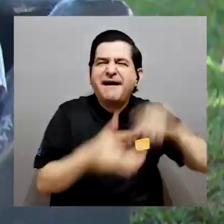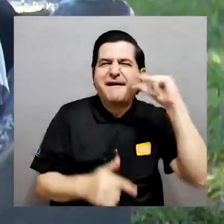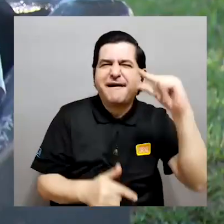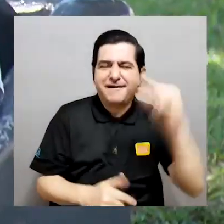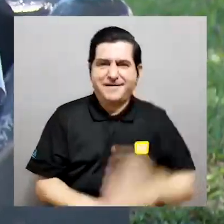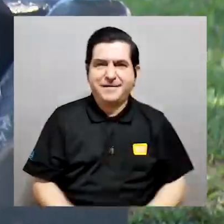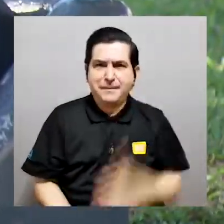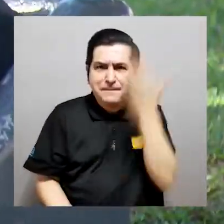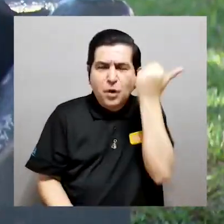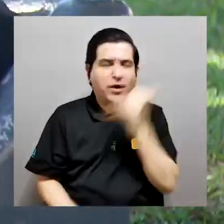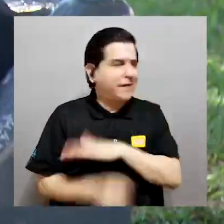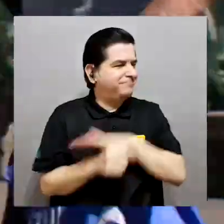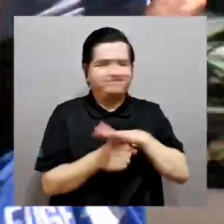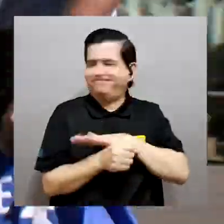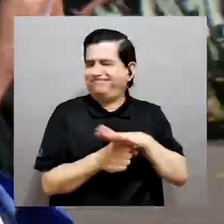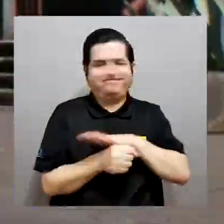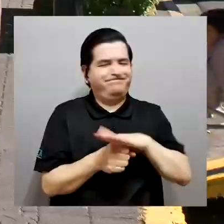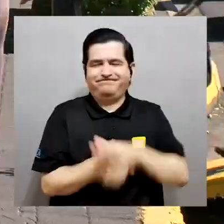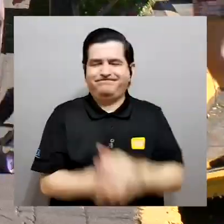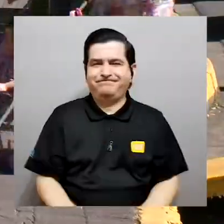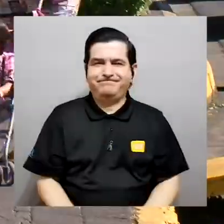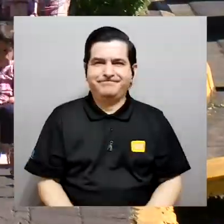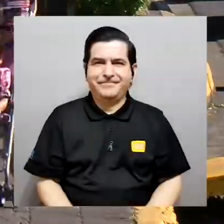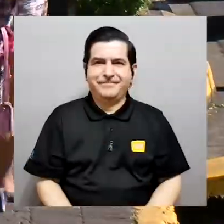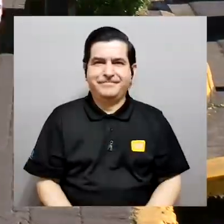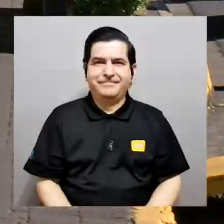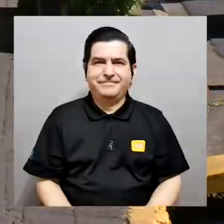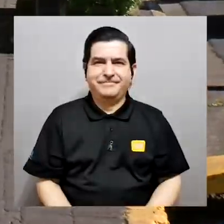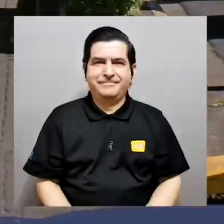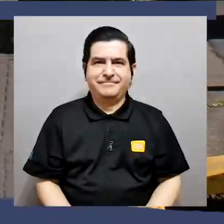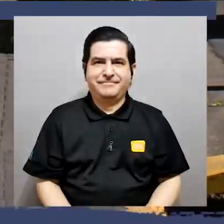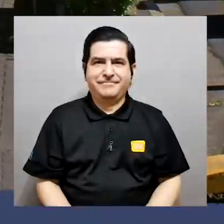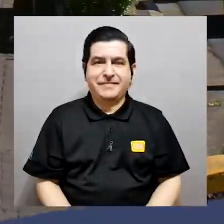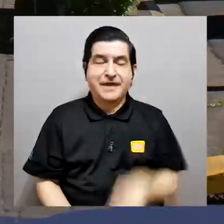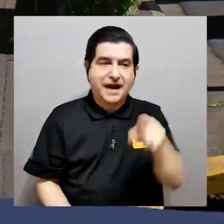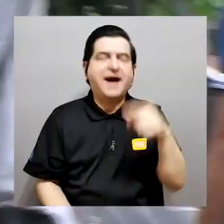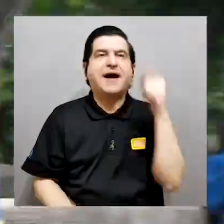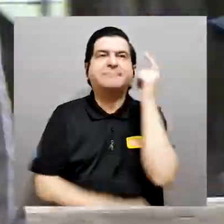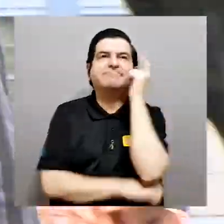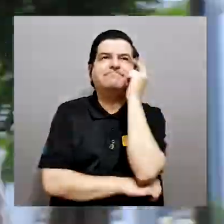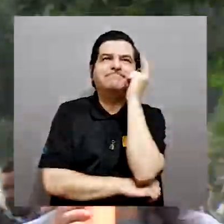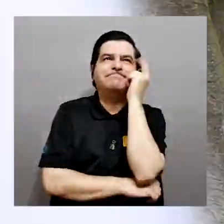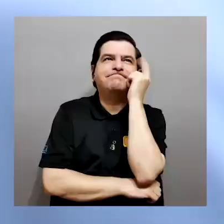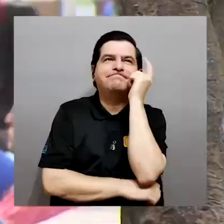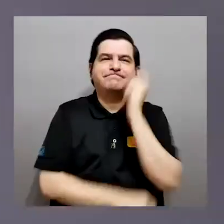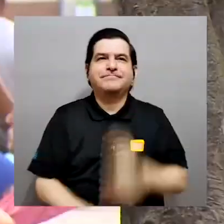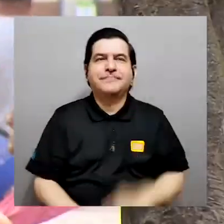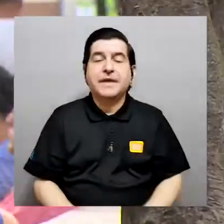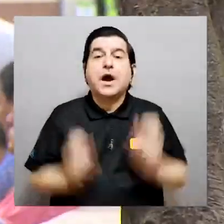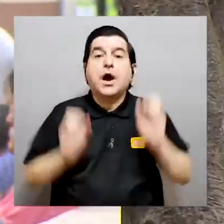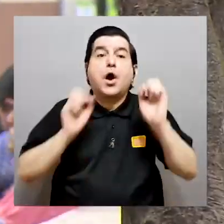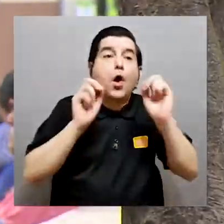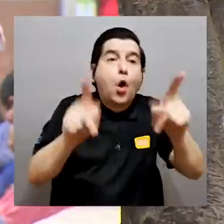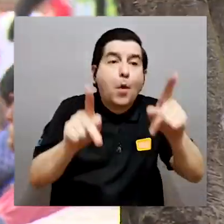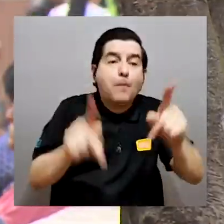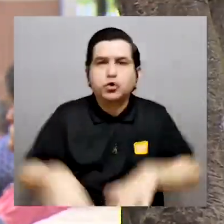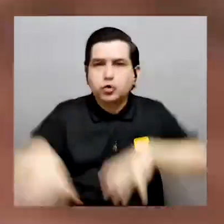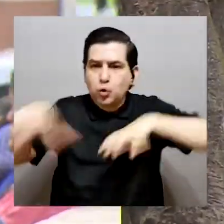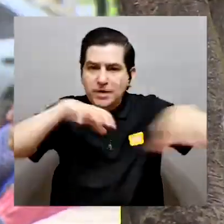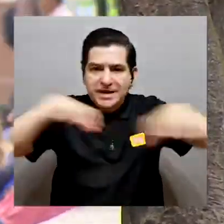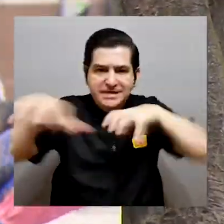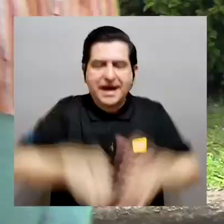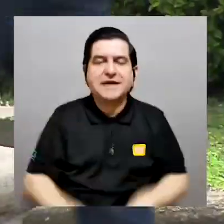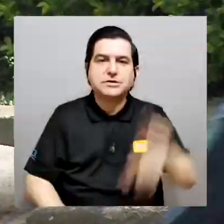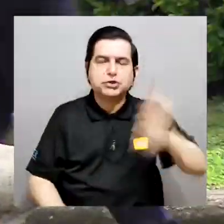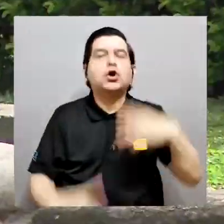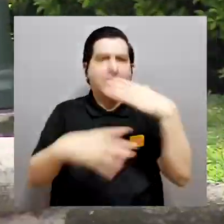parche en la medida en que fue insuficiente. Se está dando una reflexión sobre posibilidades de acciones